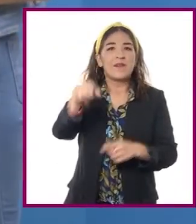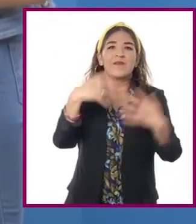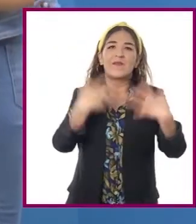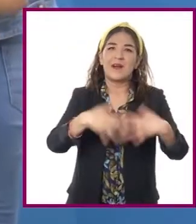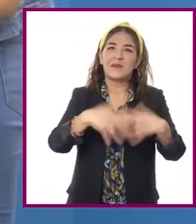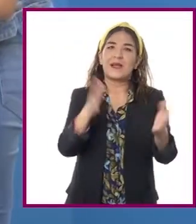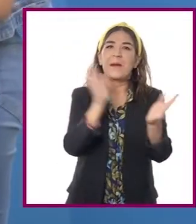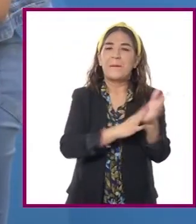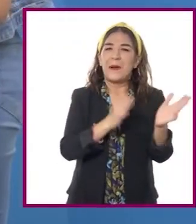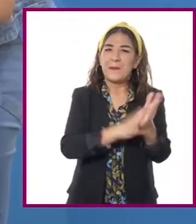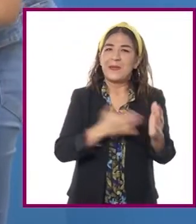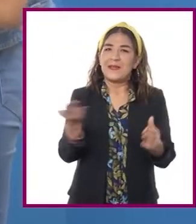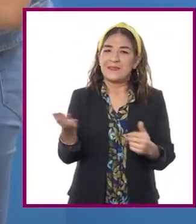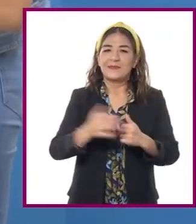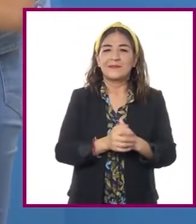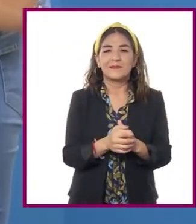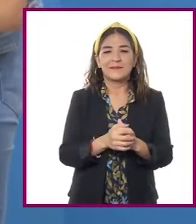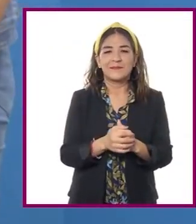papel.